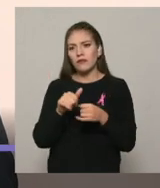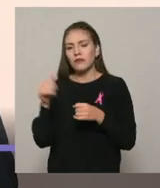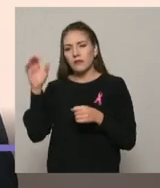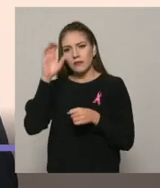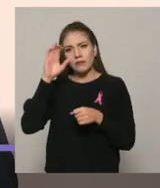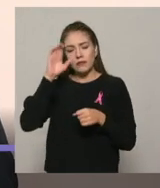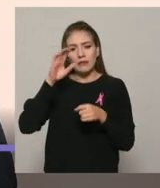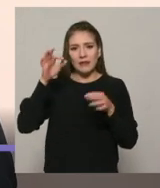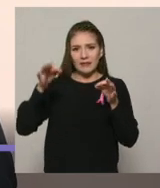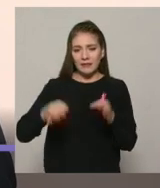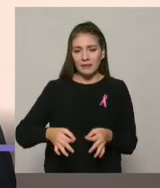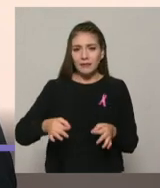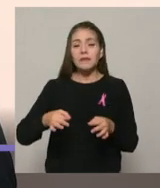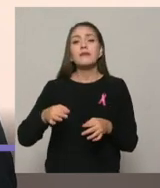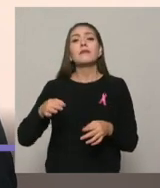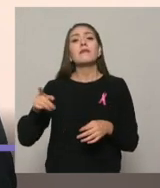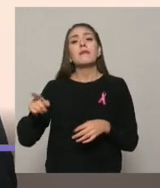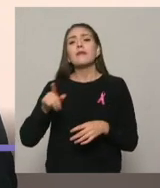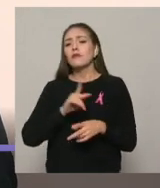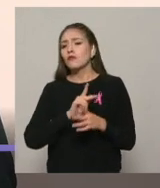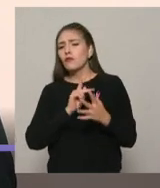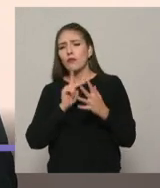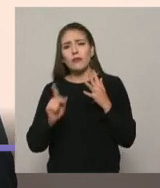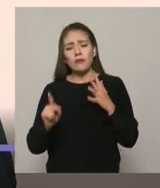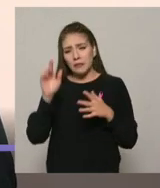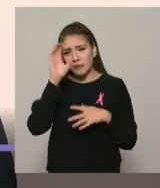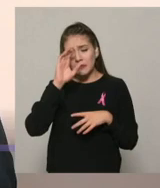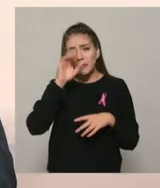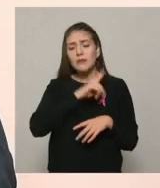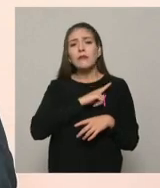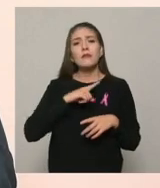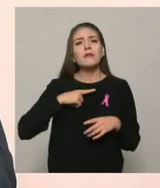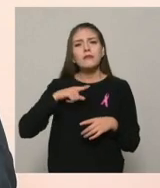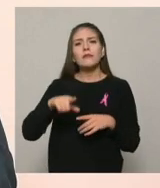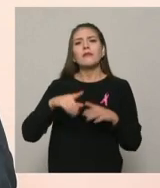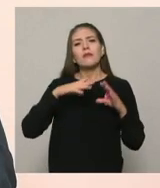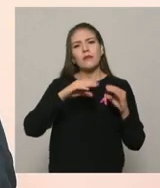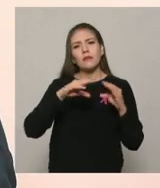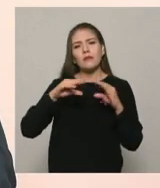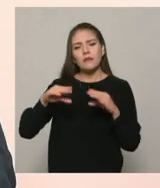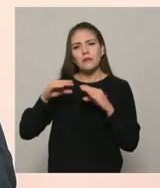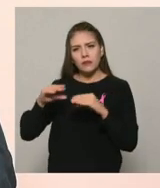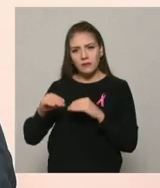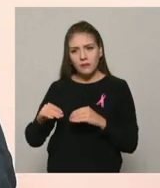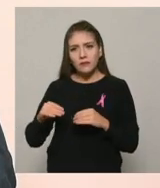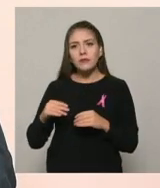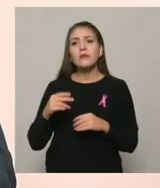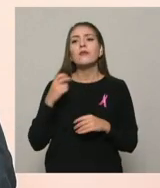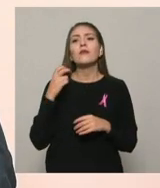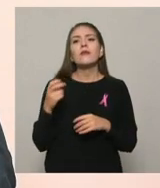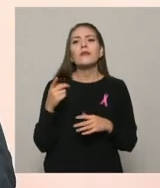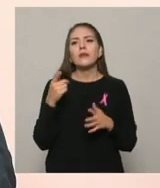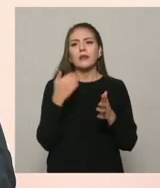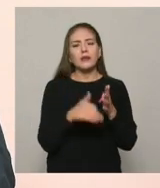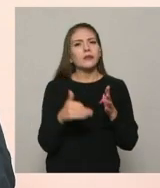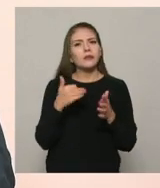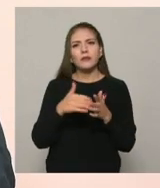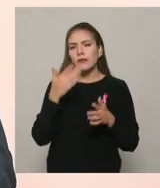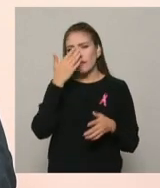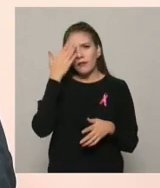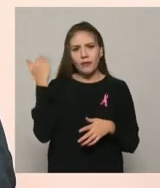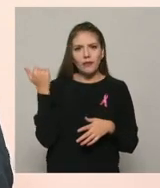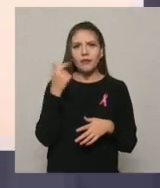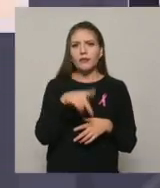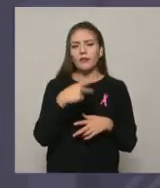conocimientos deben ser parte de nuestra formación. Por lo tanto, tenemos que lidiar con el analfabetismo científico de quienes